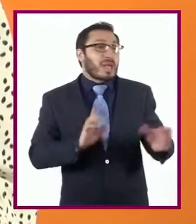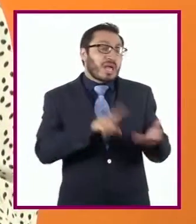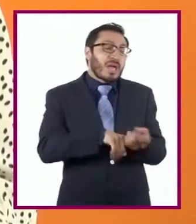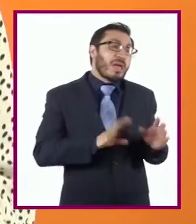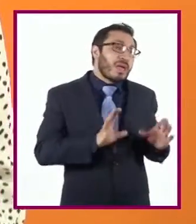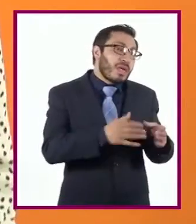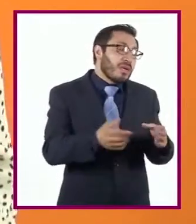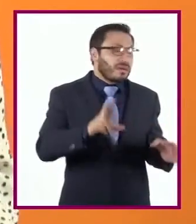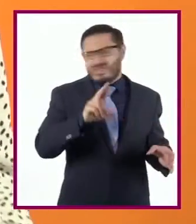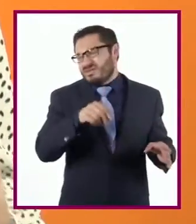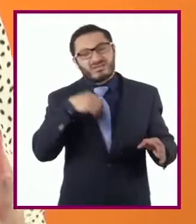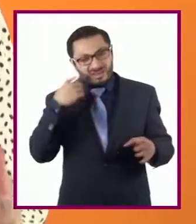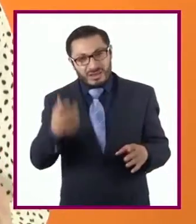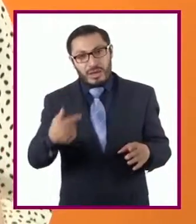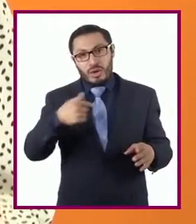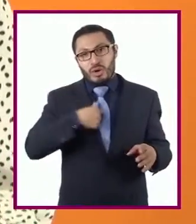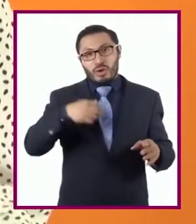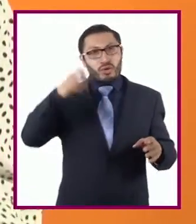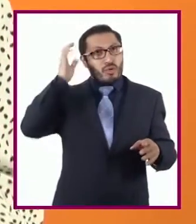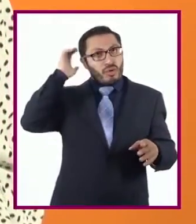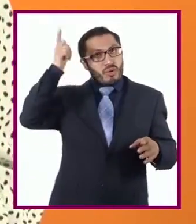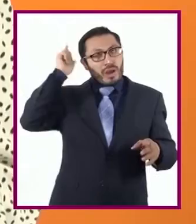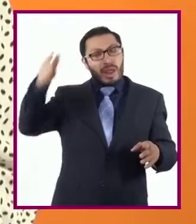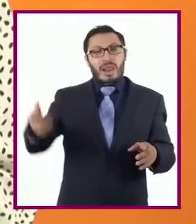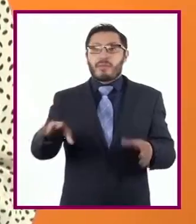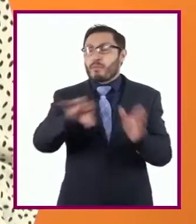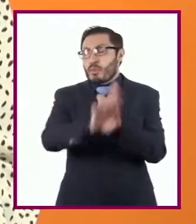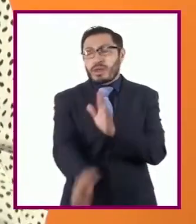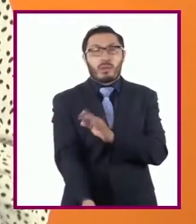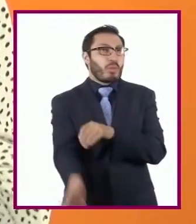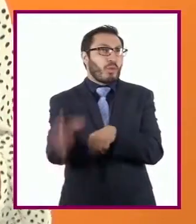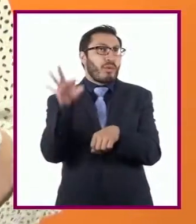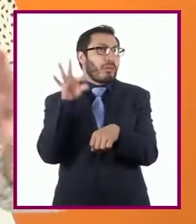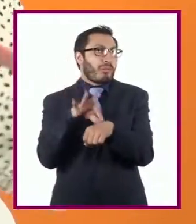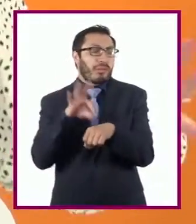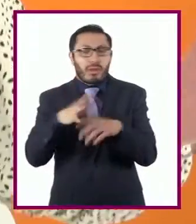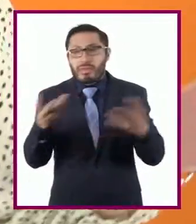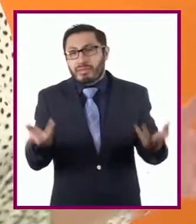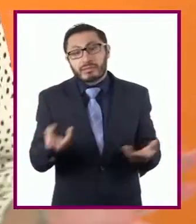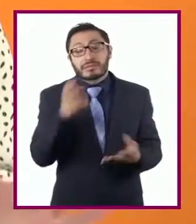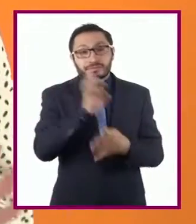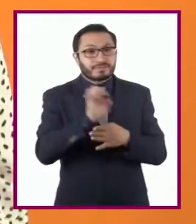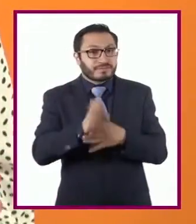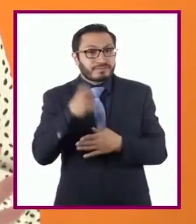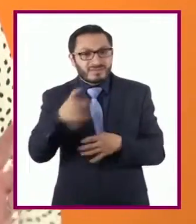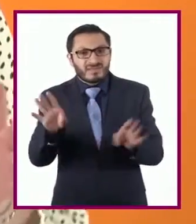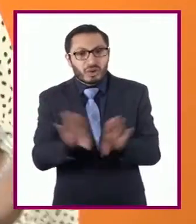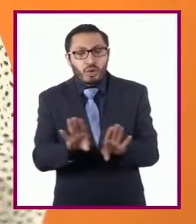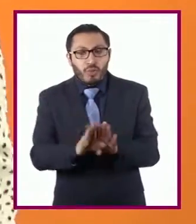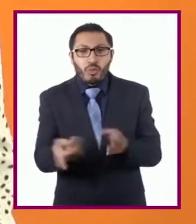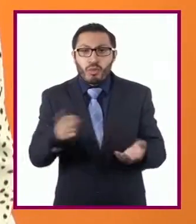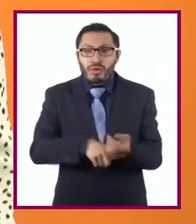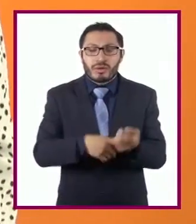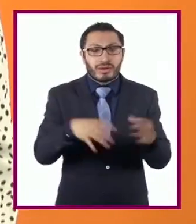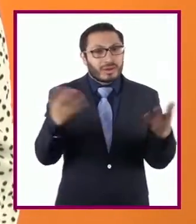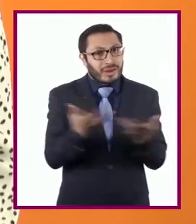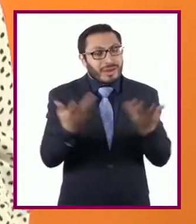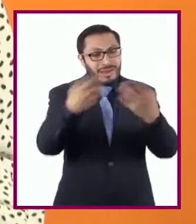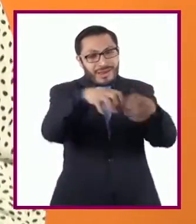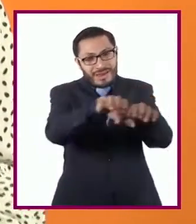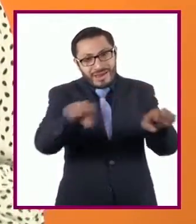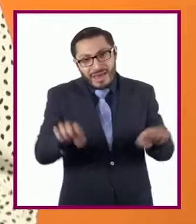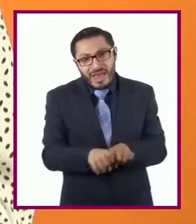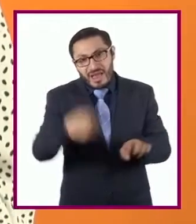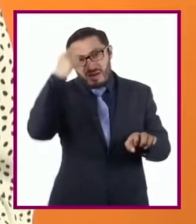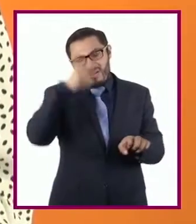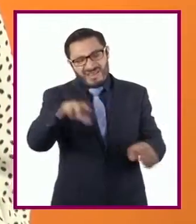tengo una aspiración de médico, por ejemplo, ¿no? Entonces, desde ahí es como formar un equipo para entender